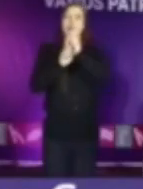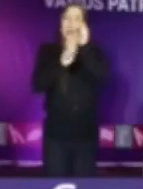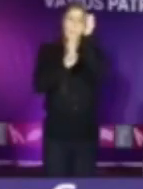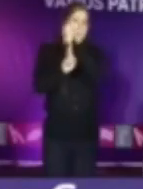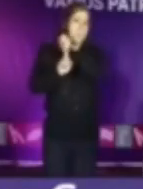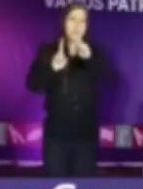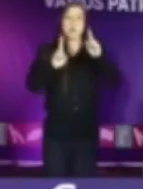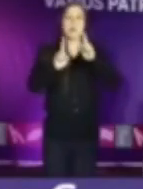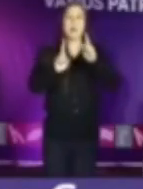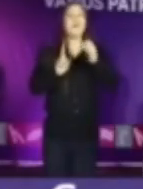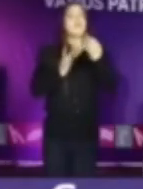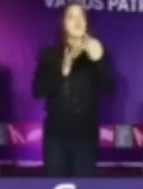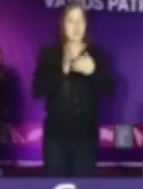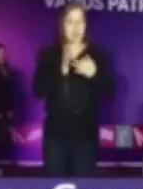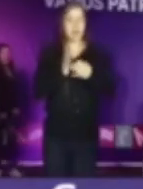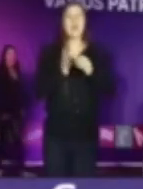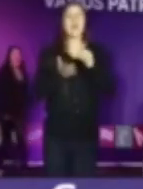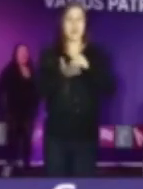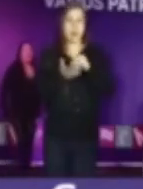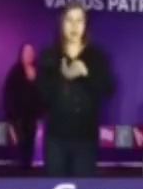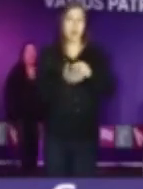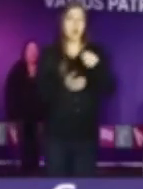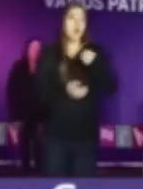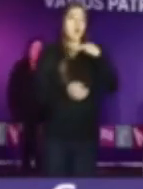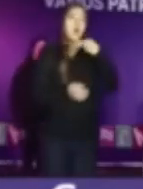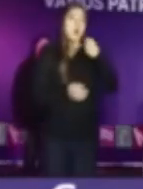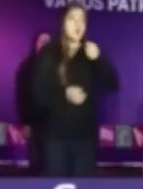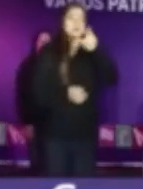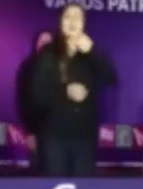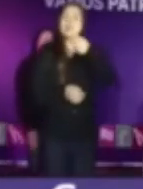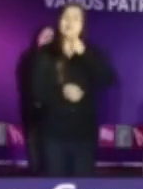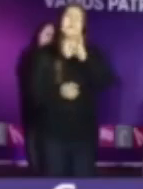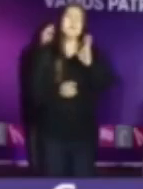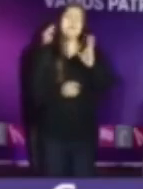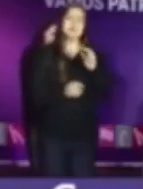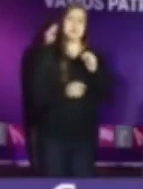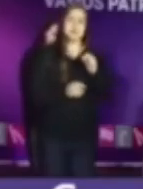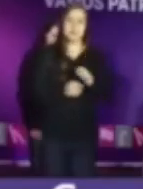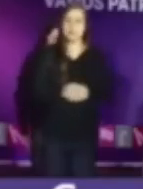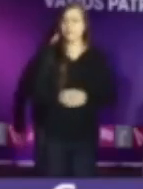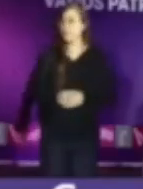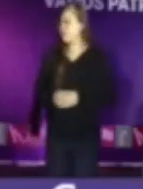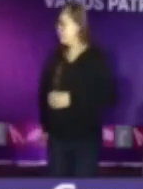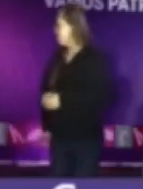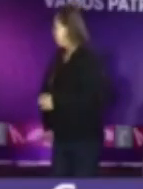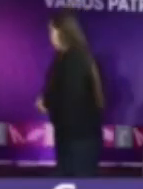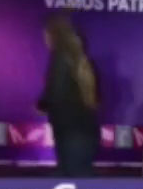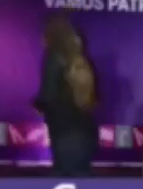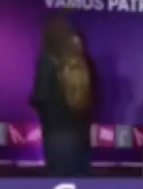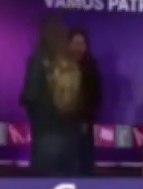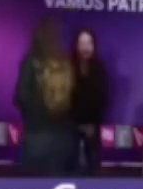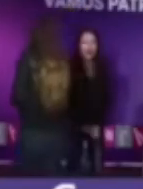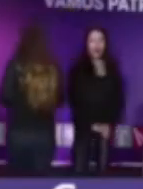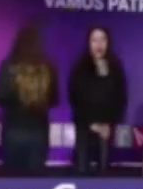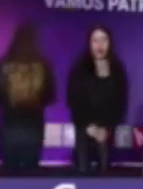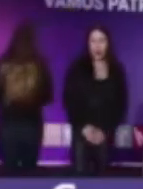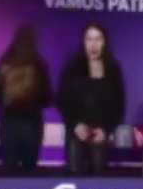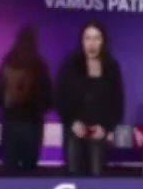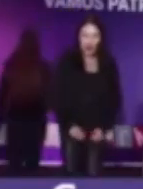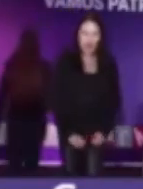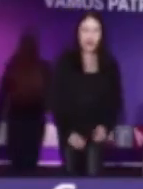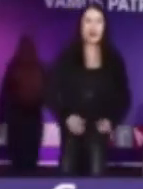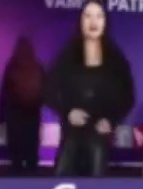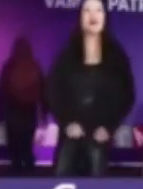falta. No voy a decir nombres, solamente tengo que decir que desde mi perspectiva hay muchos youtubers que les falta